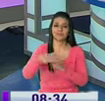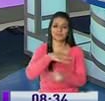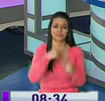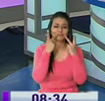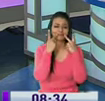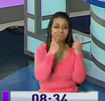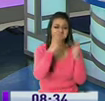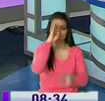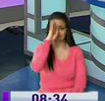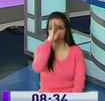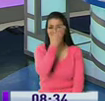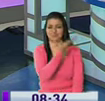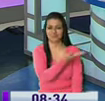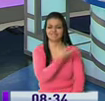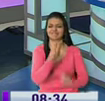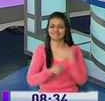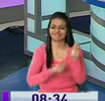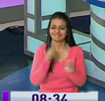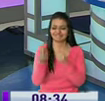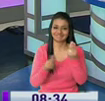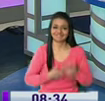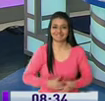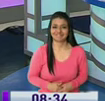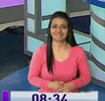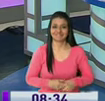a ver entonces qué nos tiene preparado. Adelante, mi switcher.